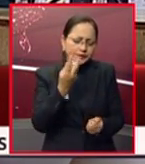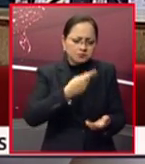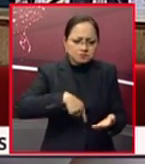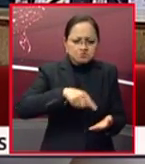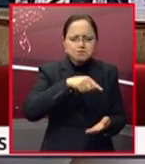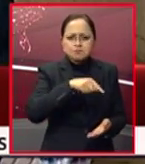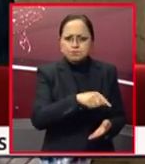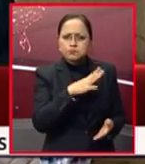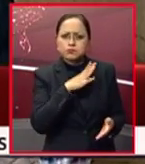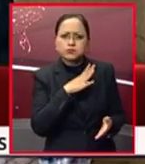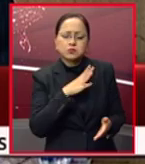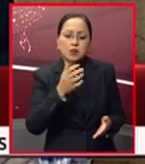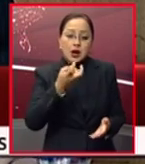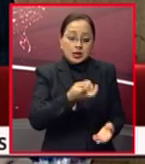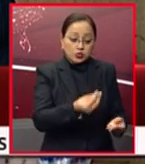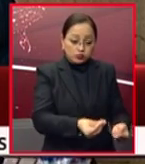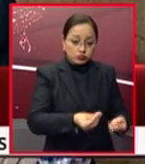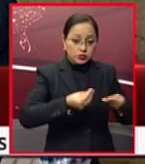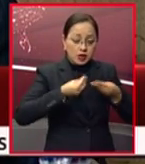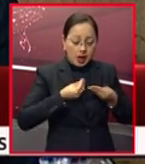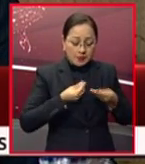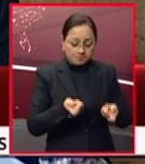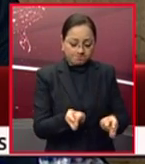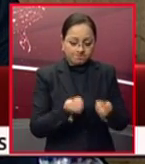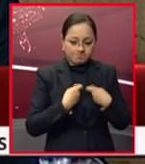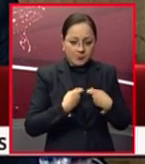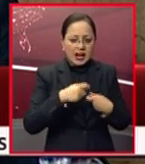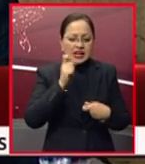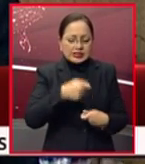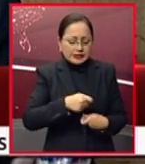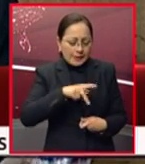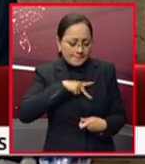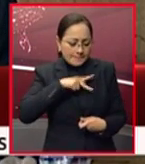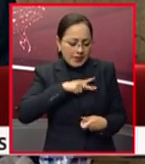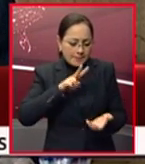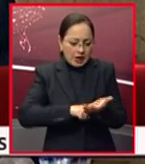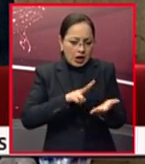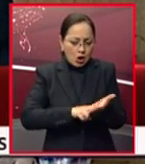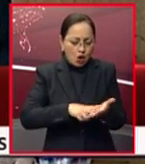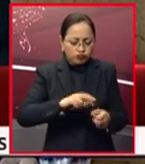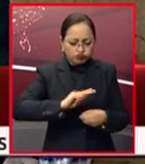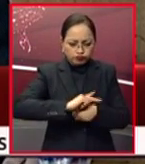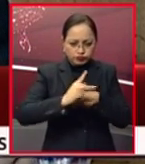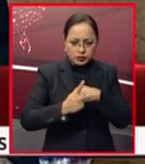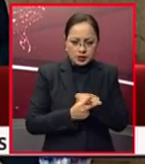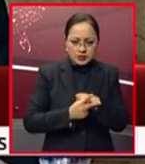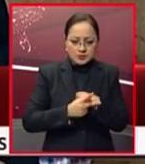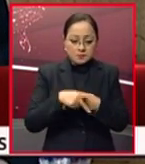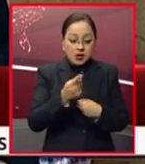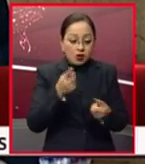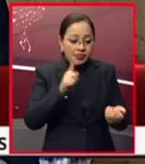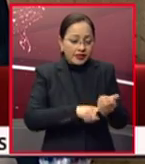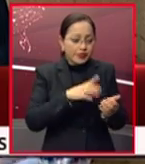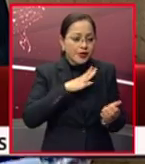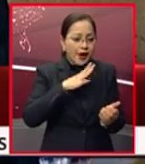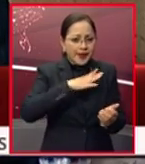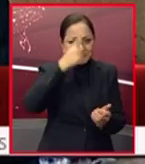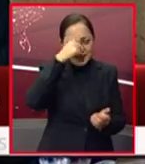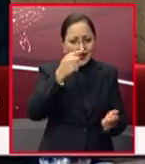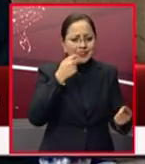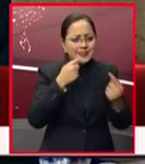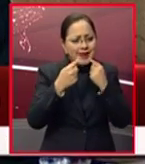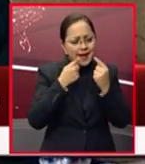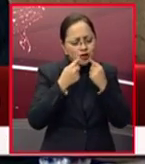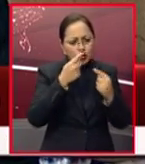que, además de darnos identidad nacional, es el conversatorio nacional para los